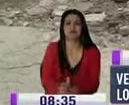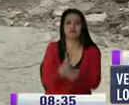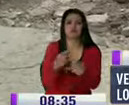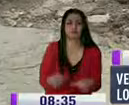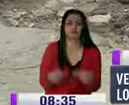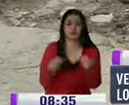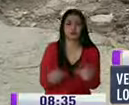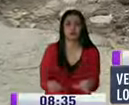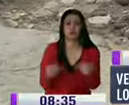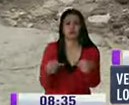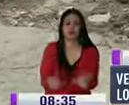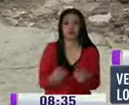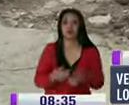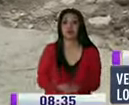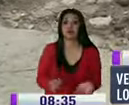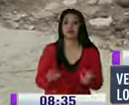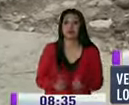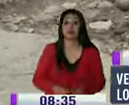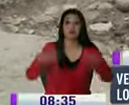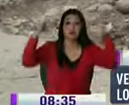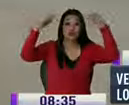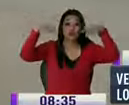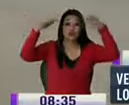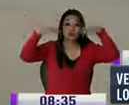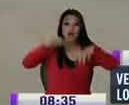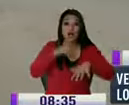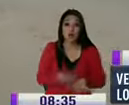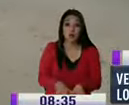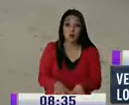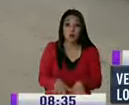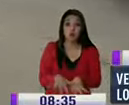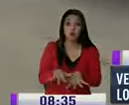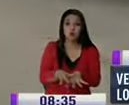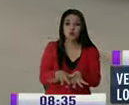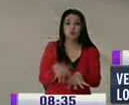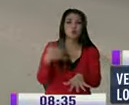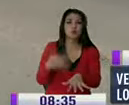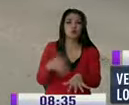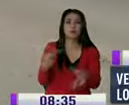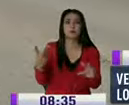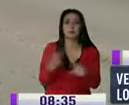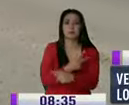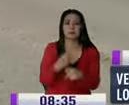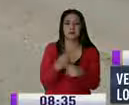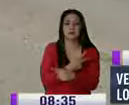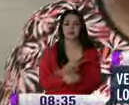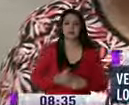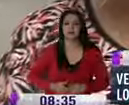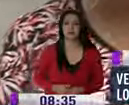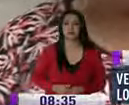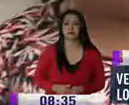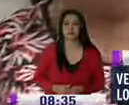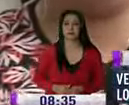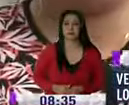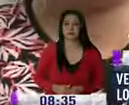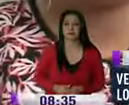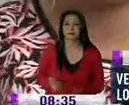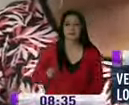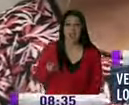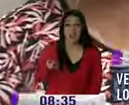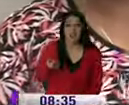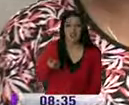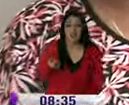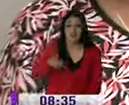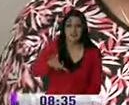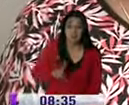diario. Además, con las constantes lluvias, los huecos se llenaban de agua, convirtiéndose en un peligro constante. Escapan